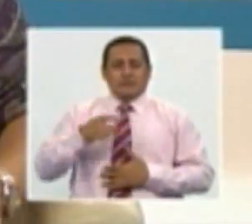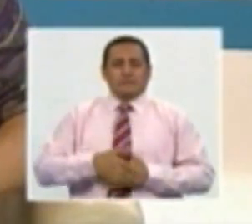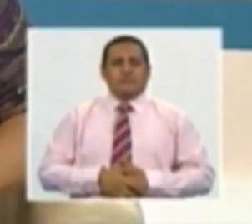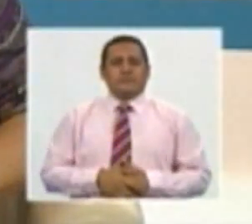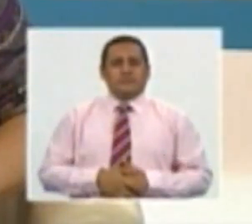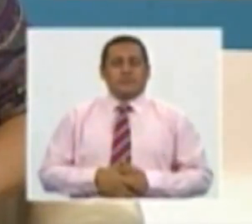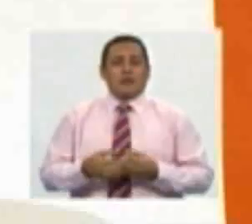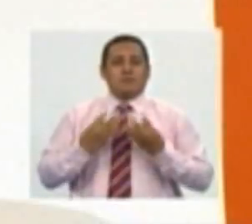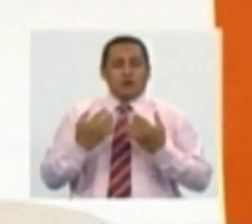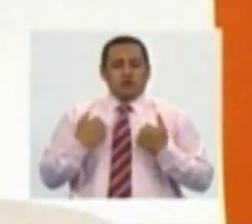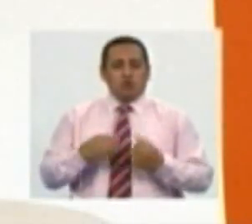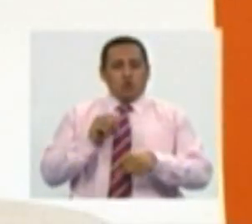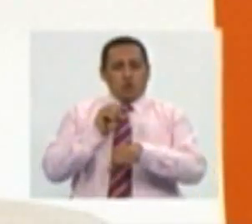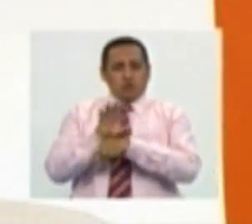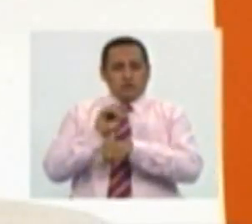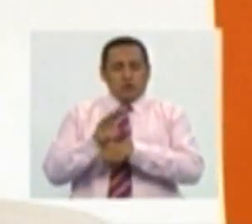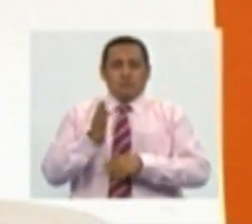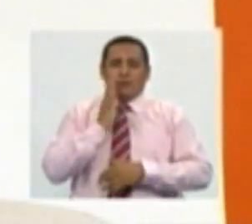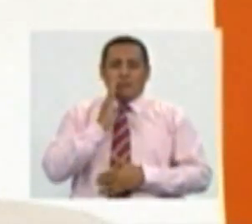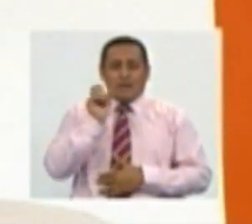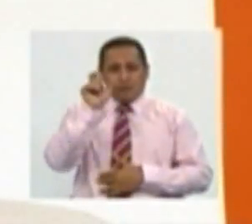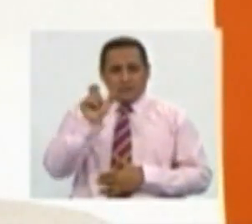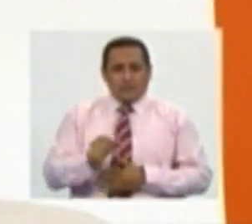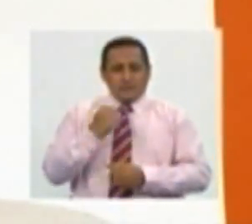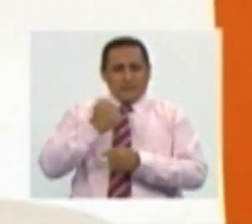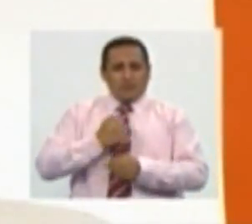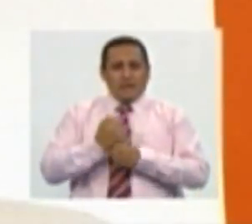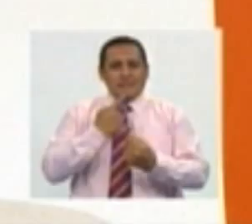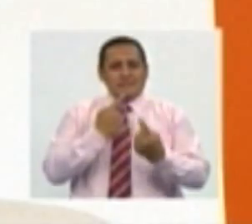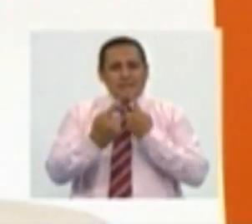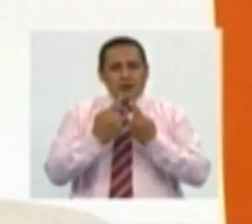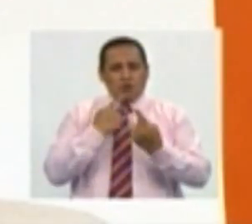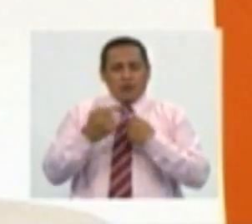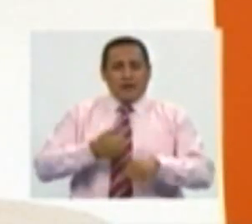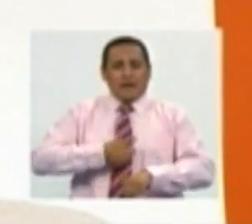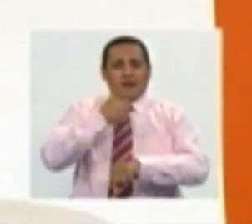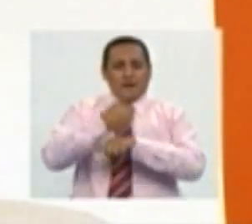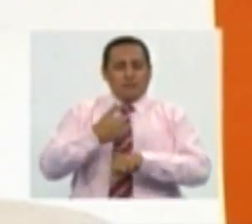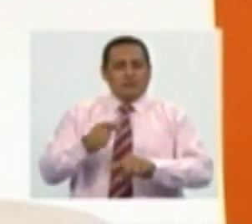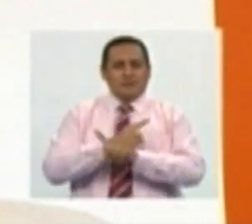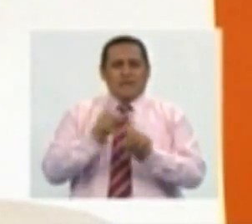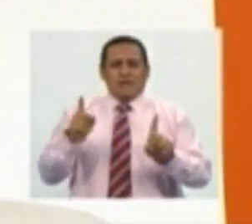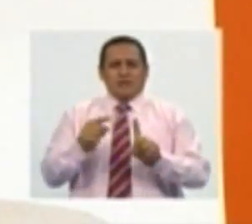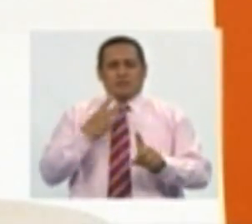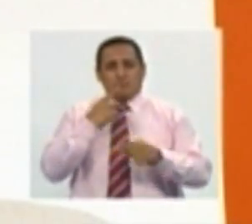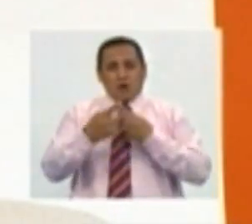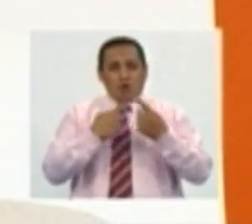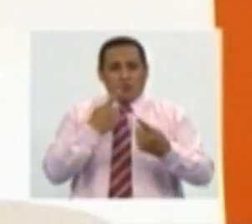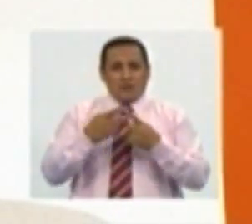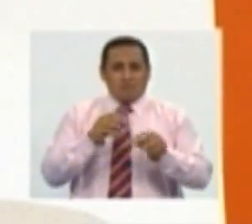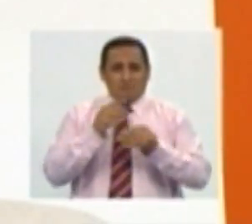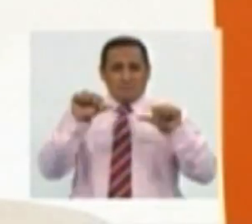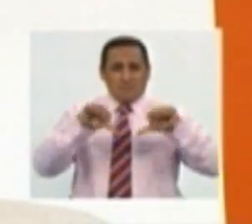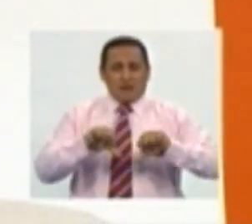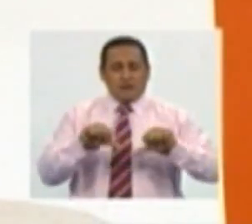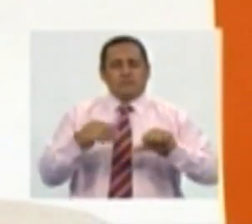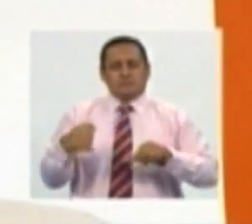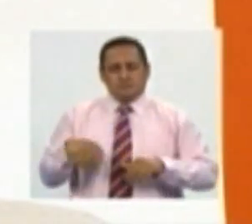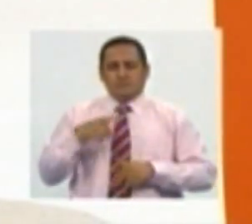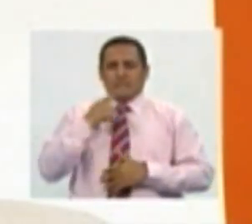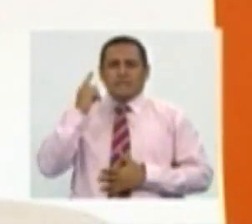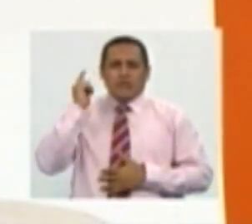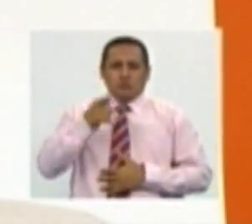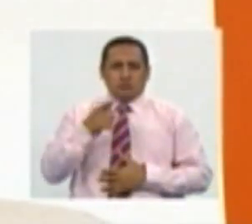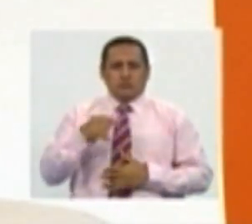pre. Claro, yo siempre recomiendo que las madres trabajadoras primero dialoguen con sus empleadores. Si no logran nada con ellos, tienen que formular